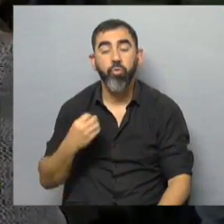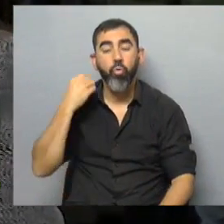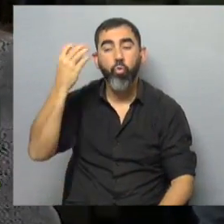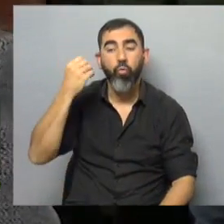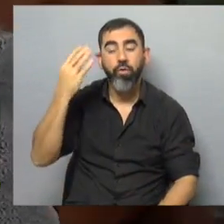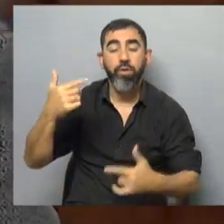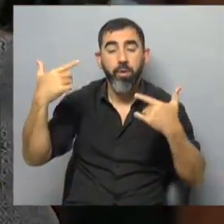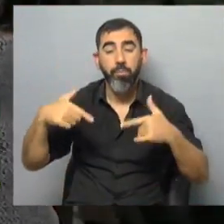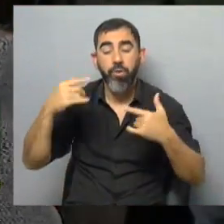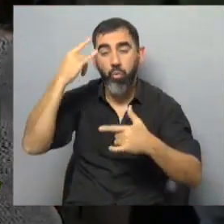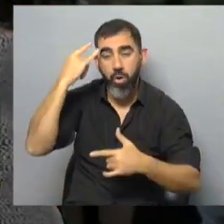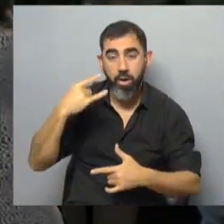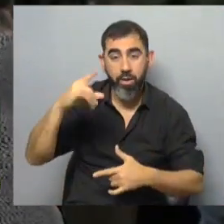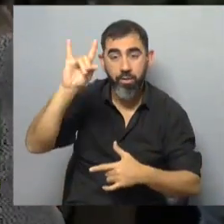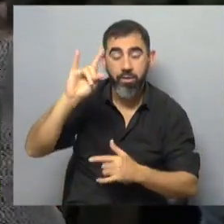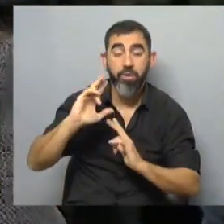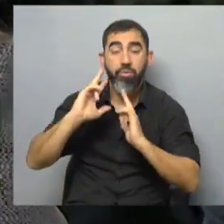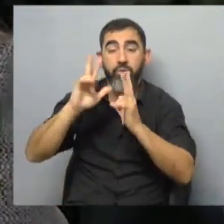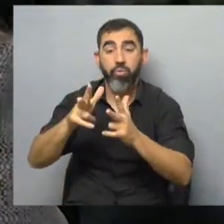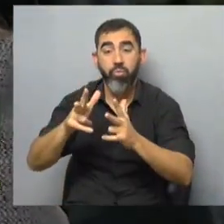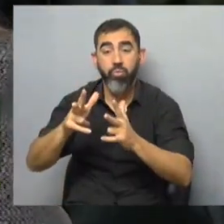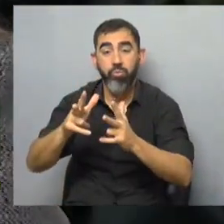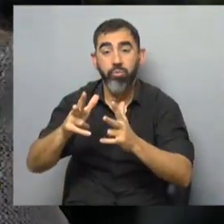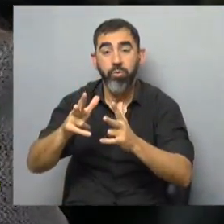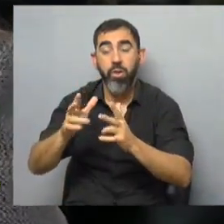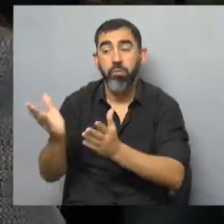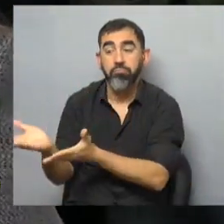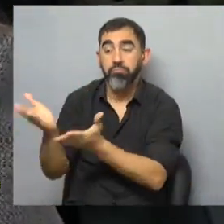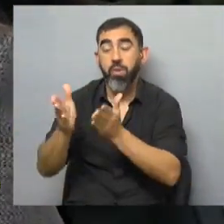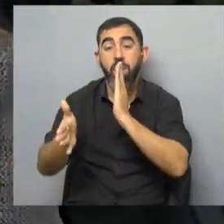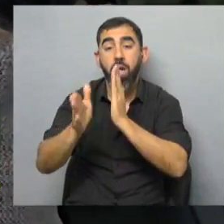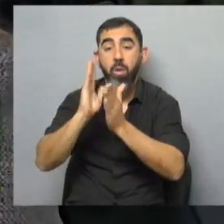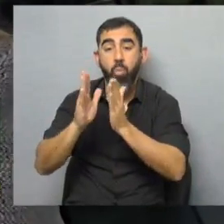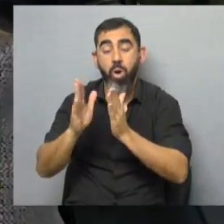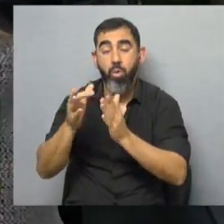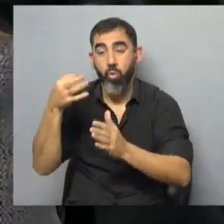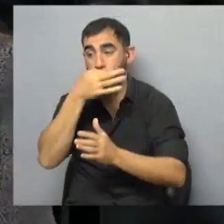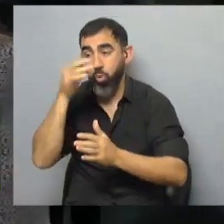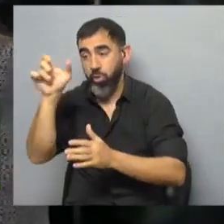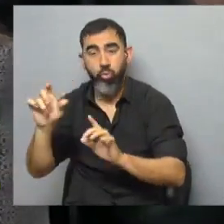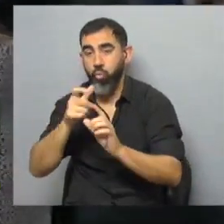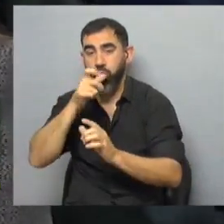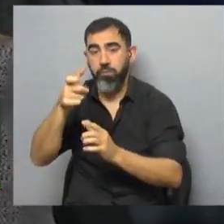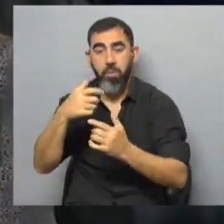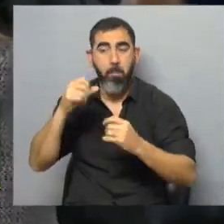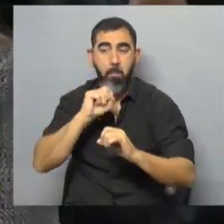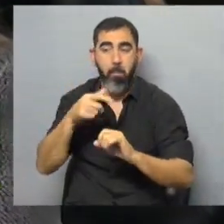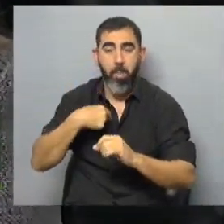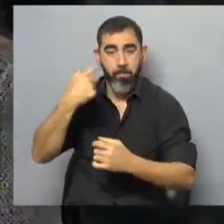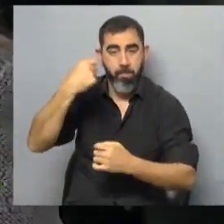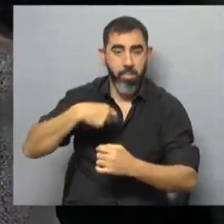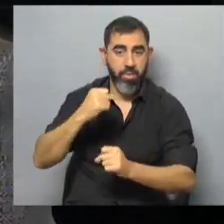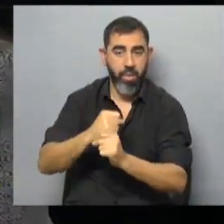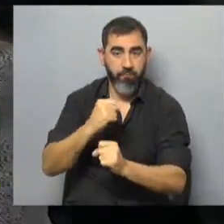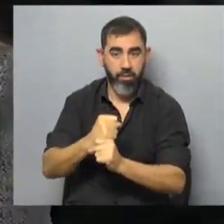prensa, el ministro de Ganadería, Fernando Matos, dijo que haber recibido el abogado del narcotraficante no implica haber actuado incorrectamente.